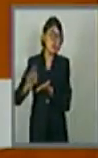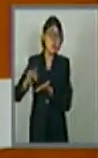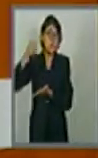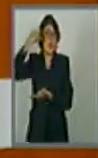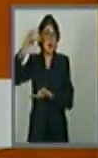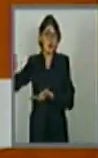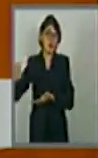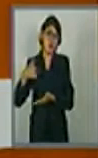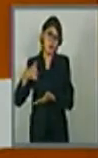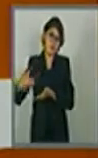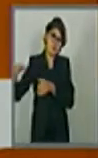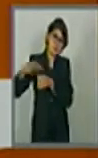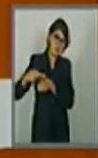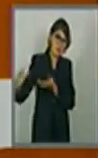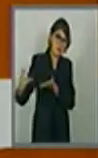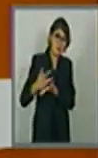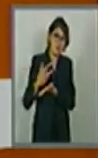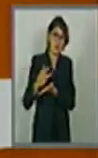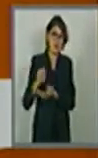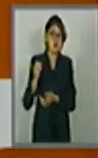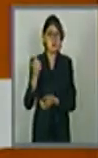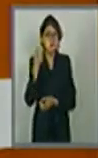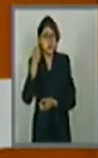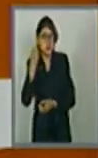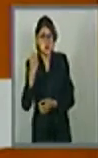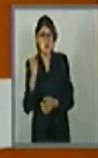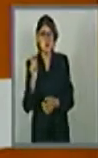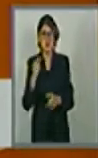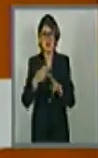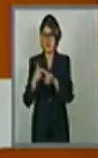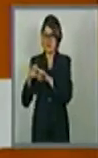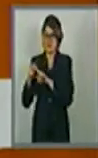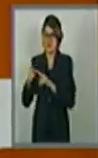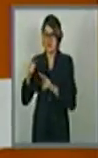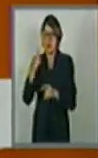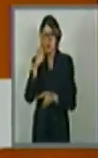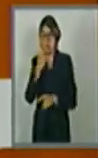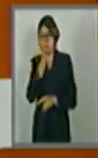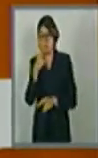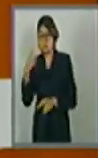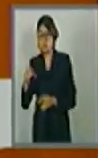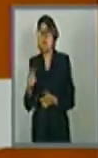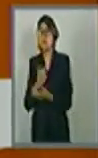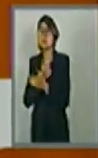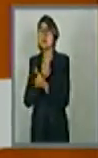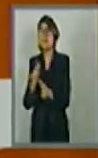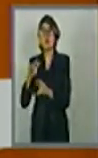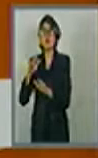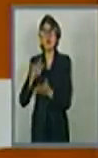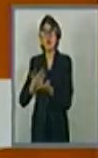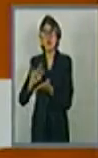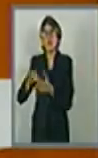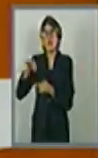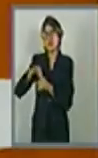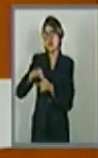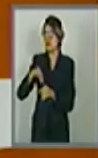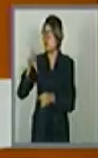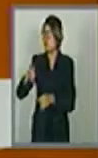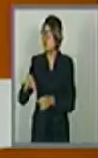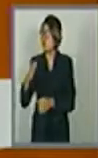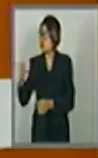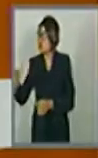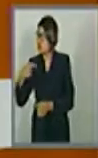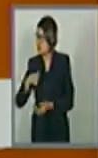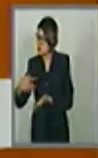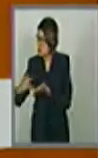para coaccionar a los ciudadanos para tener una preferencia político electoral esta patología de la violencia es